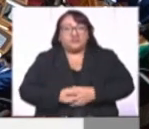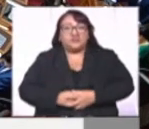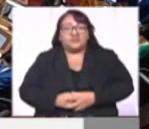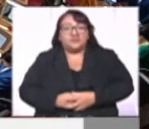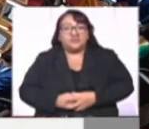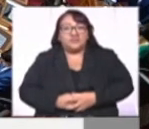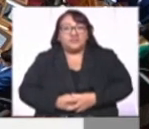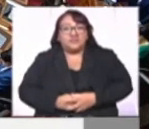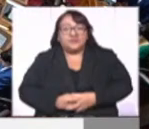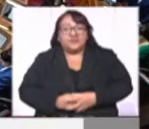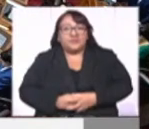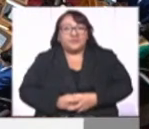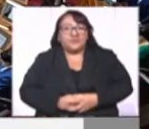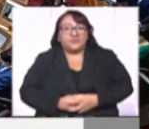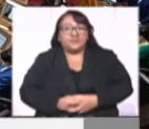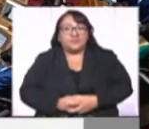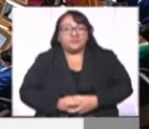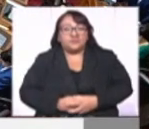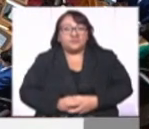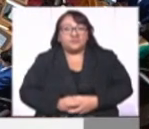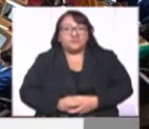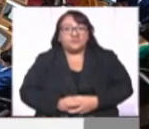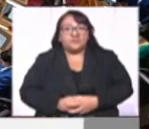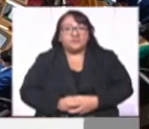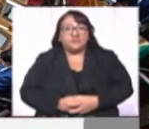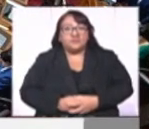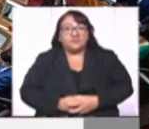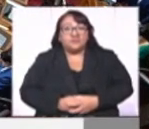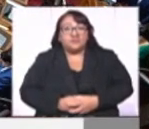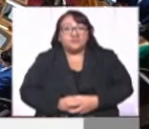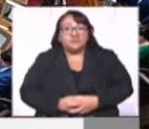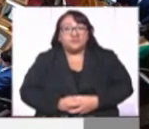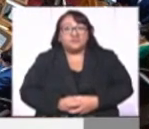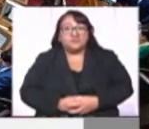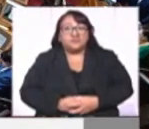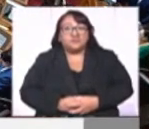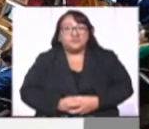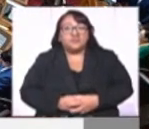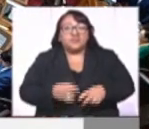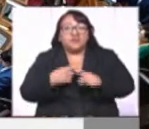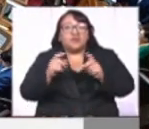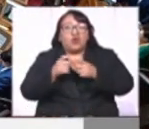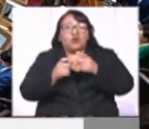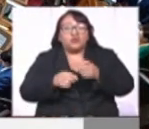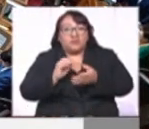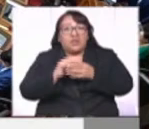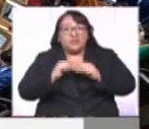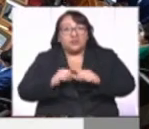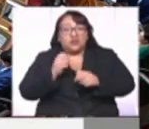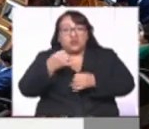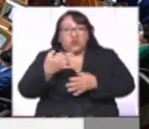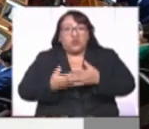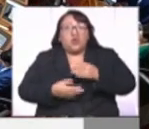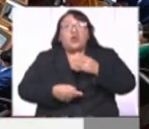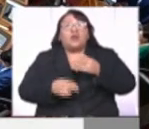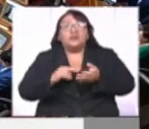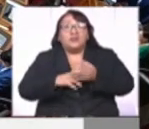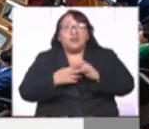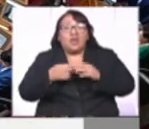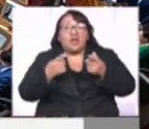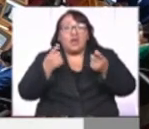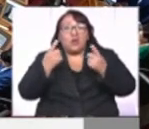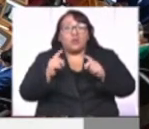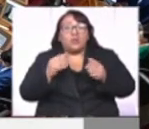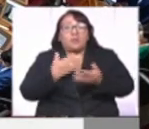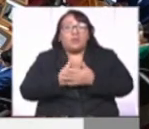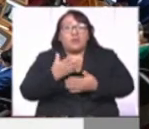Perú Libre, Bazán Narro, Bermejo Rojas, Cortés Aguirre, Cutipa Cama, Echeverría Rodríguez, siguen firmas, mediante la cual proponen que